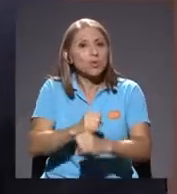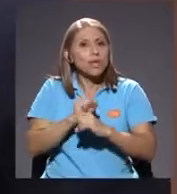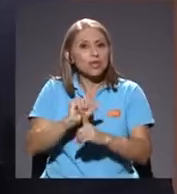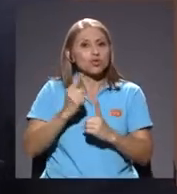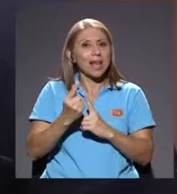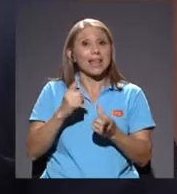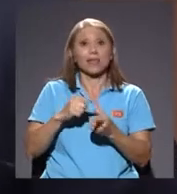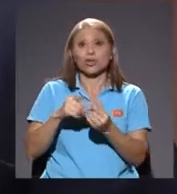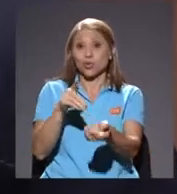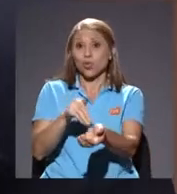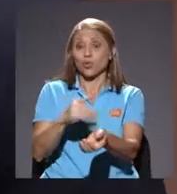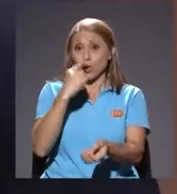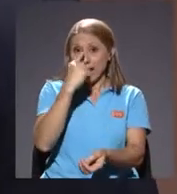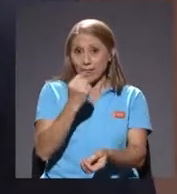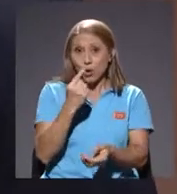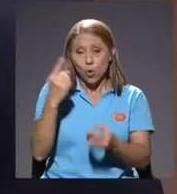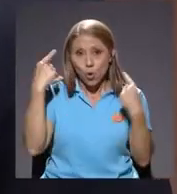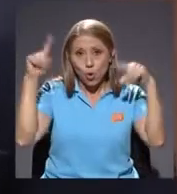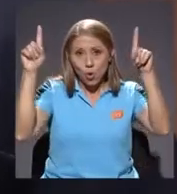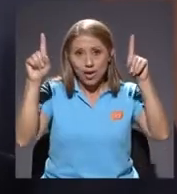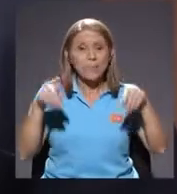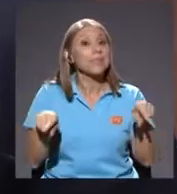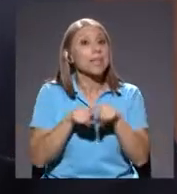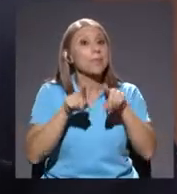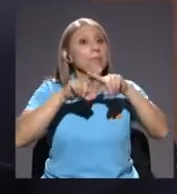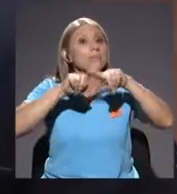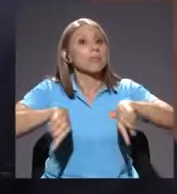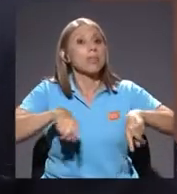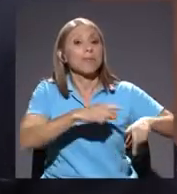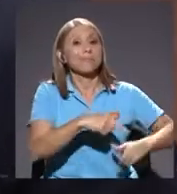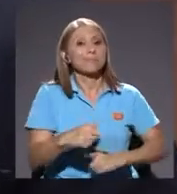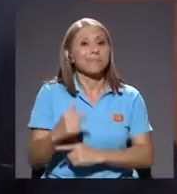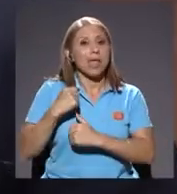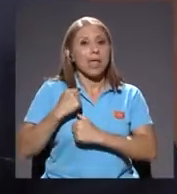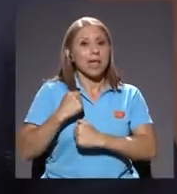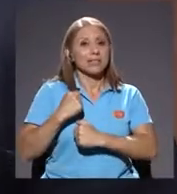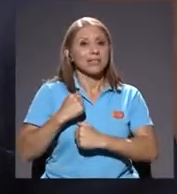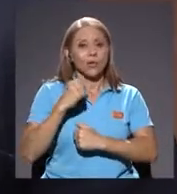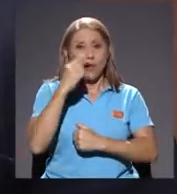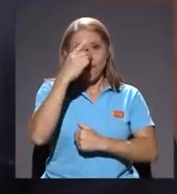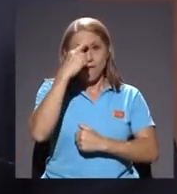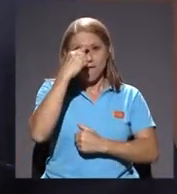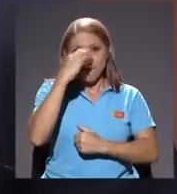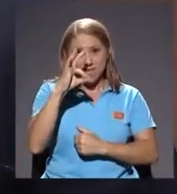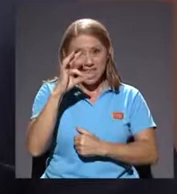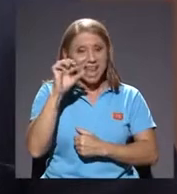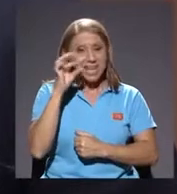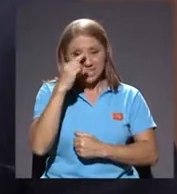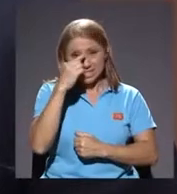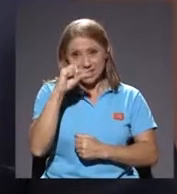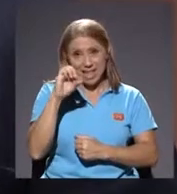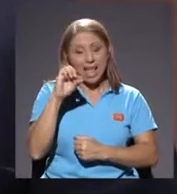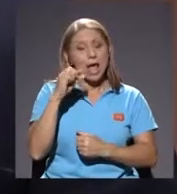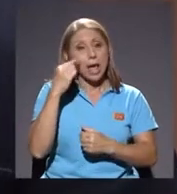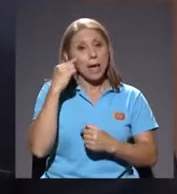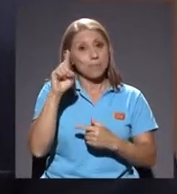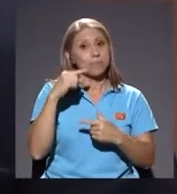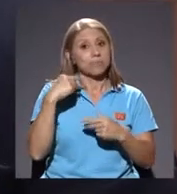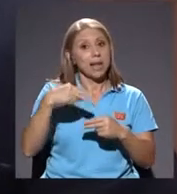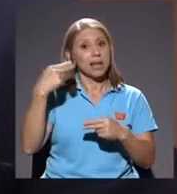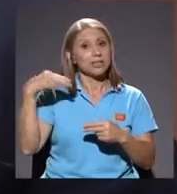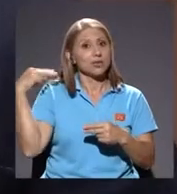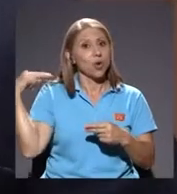guardia no logra hablemos el ejército y el figueres pasa a la historia por ser éste por hacer